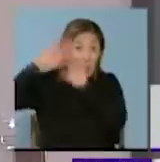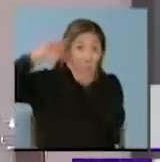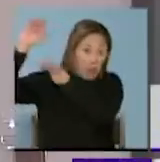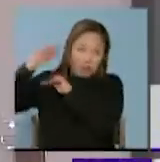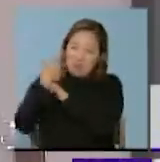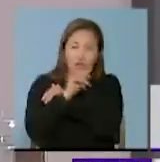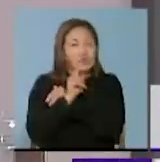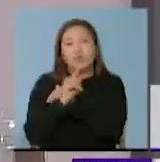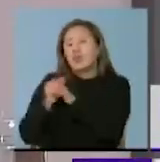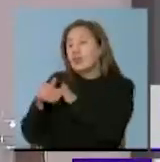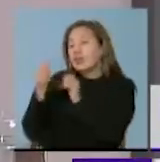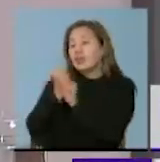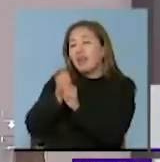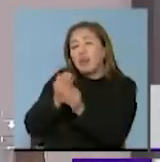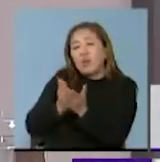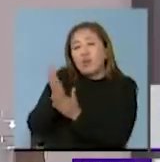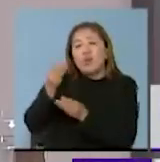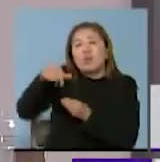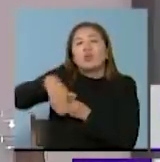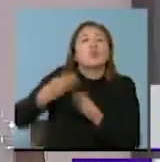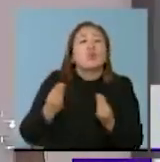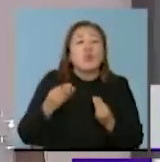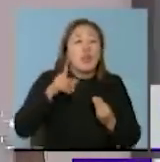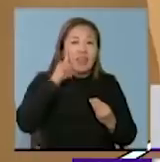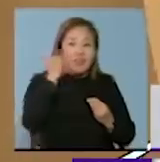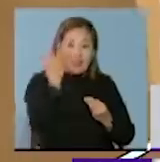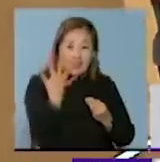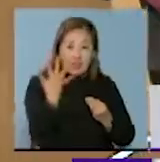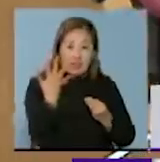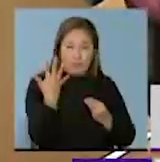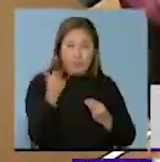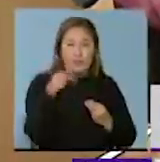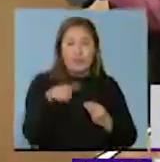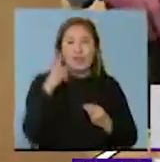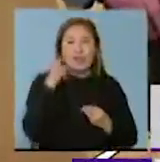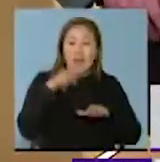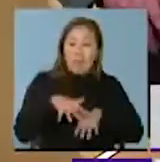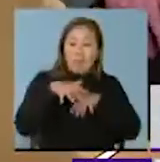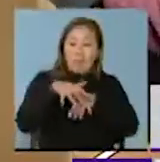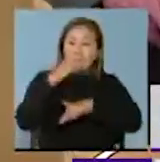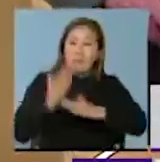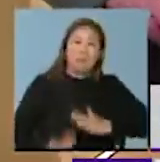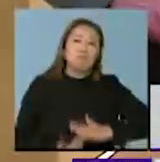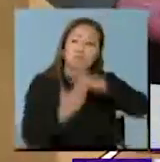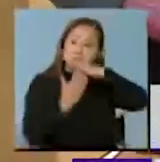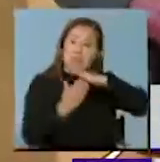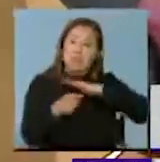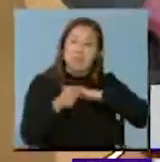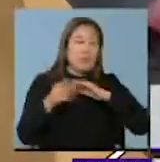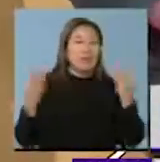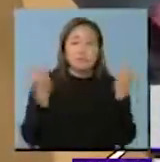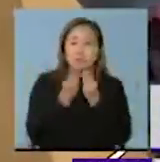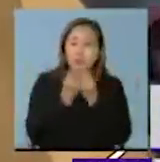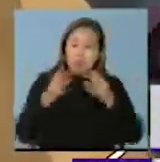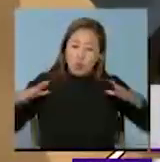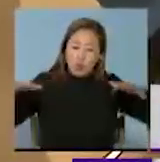los próximos días están convocando ustedes? El día 5 es la marcha central, la más masiva, a